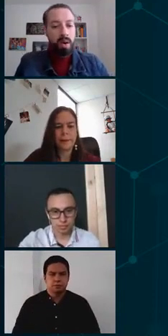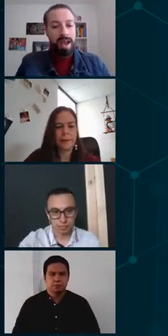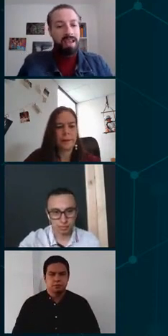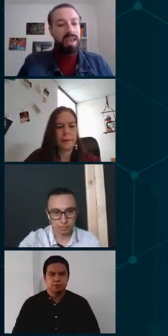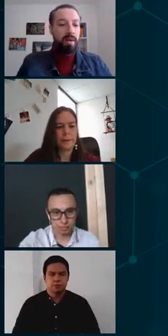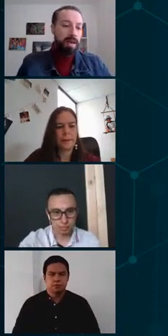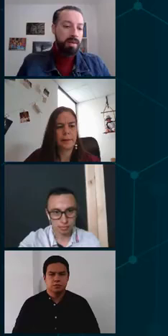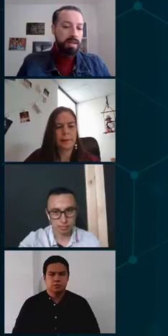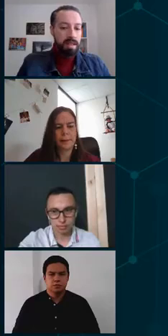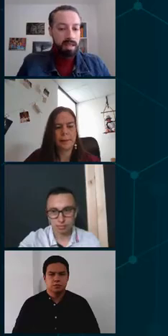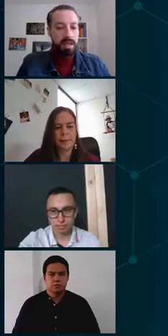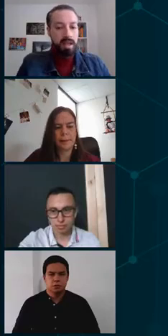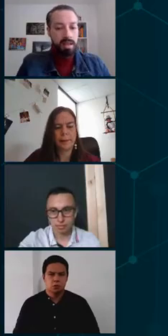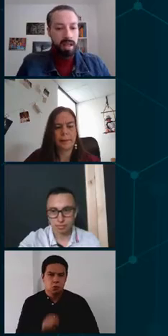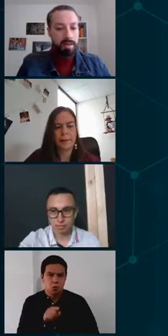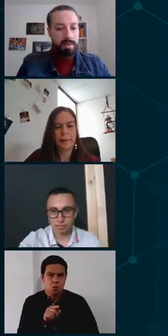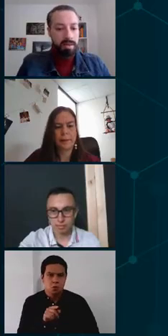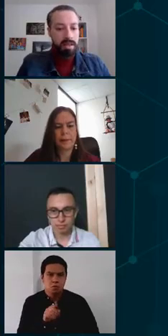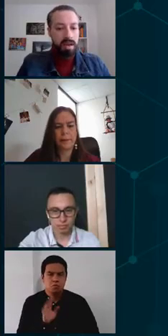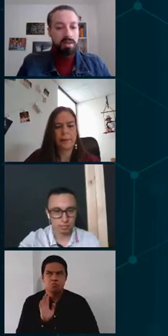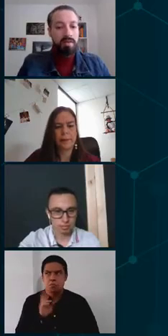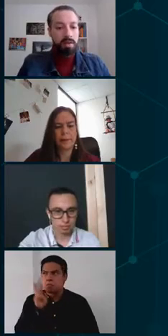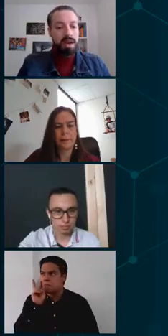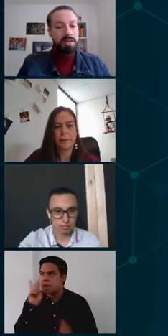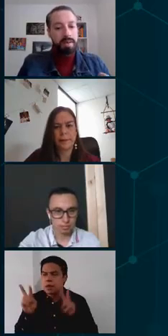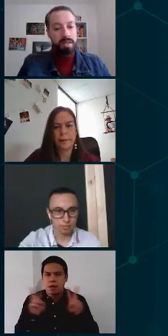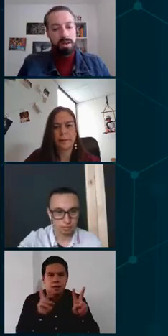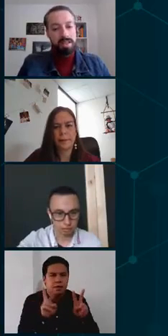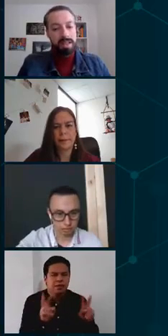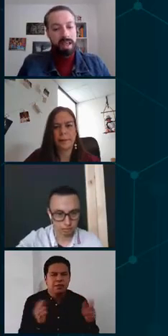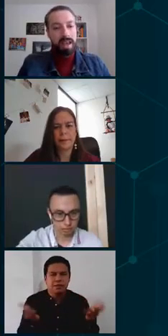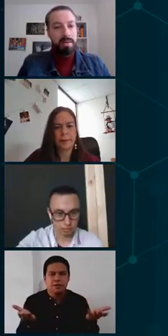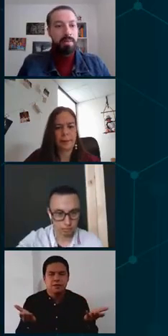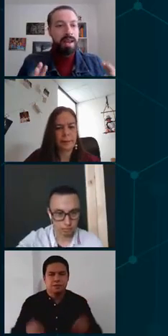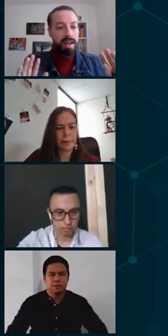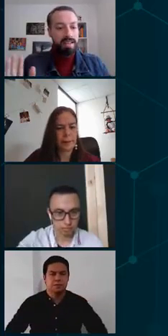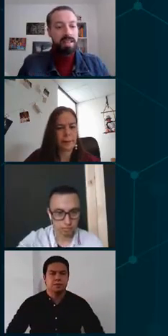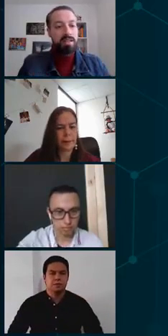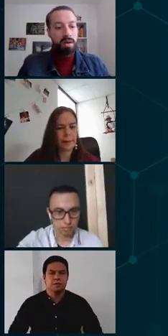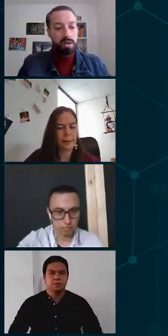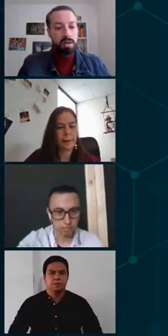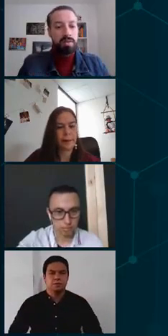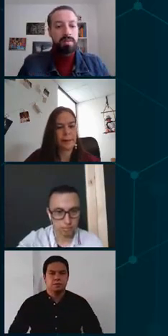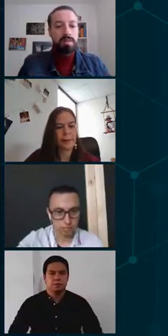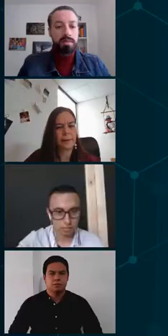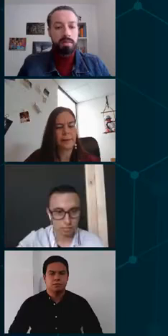ahondar un poco en qué ve. Es decir, de alguna forma las personas que ven en